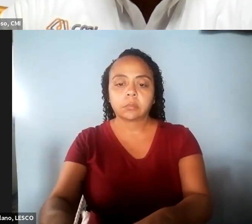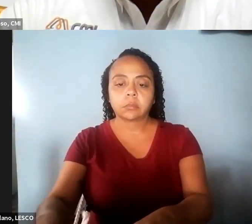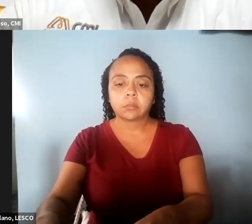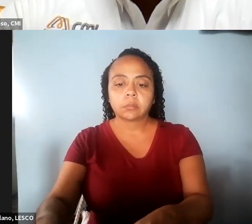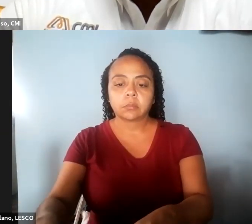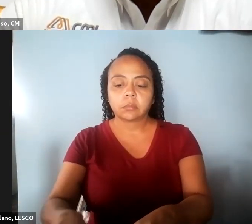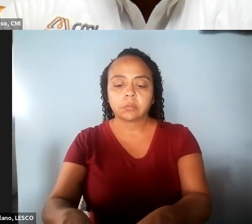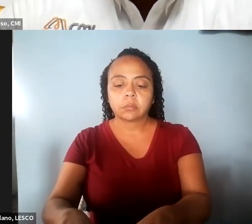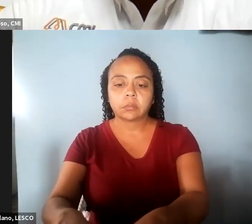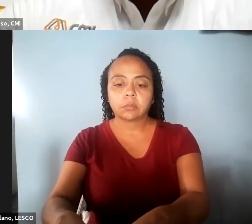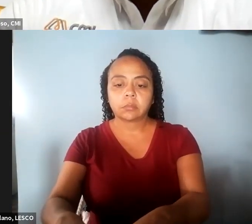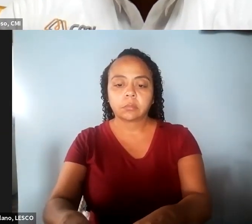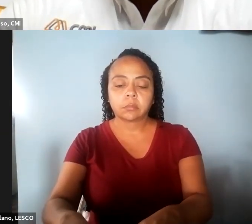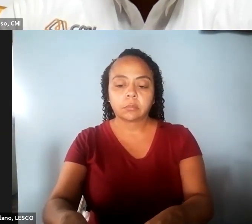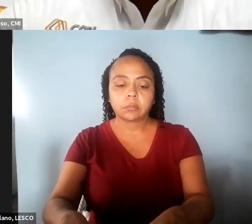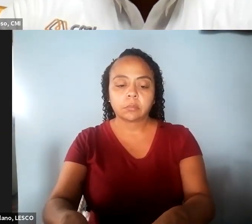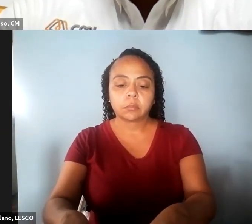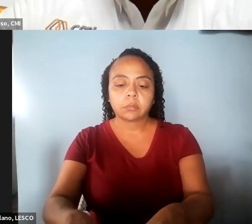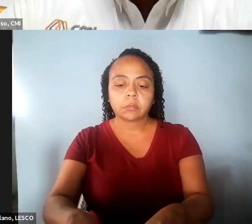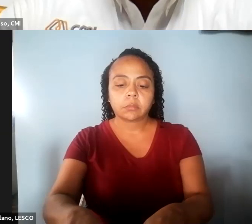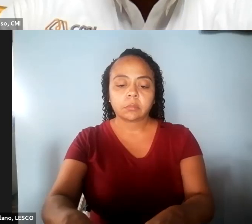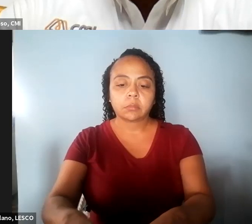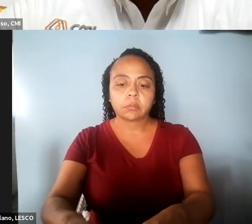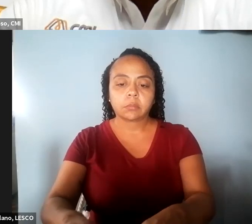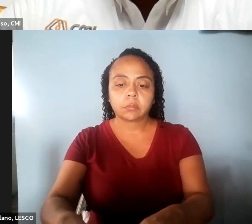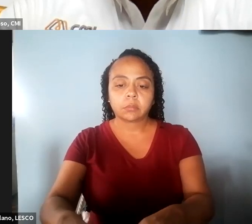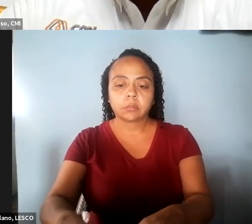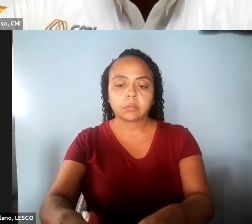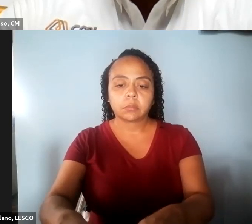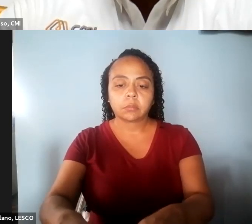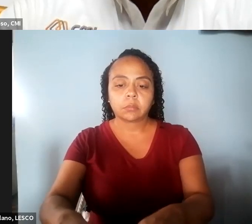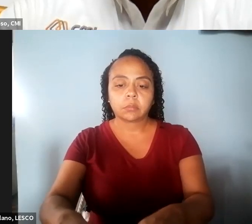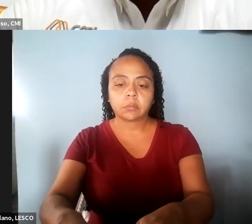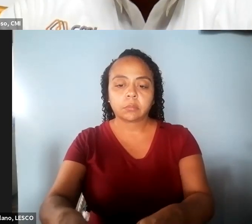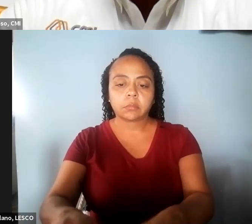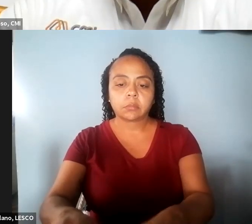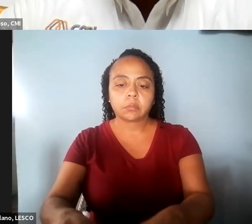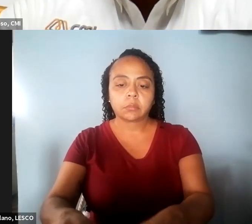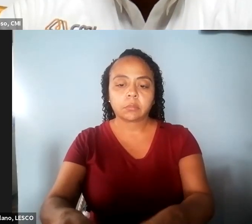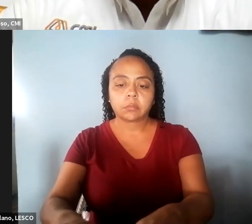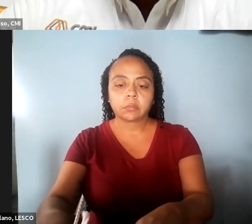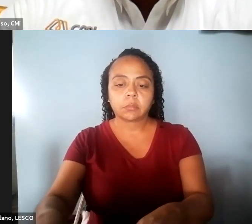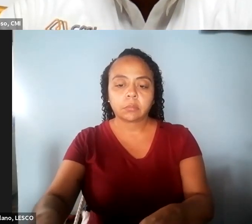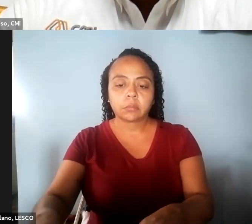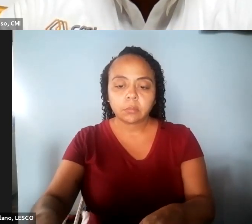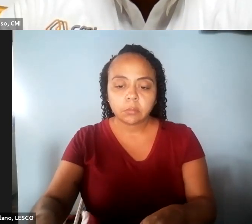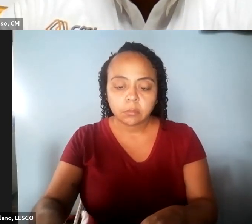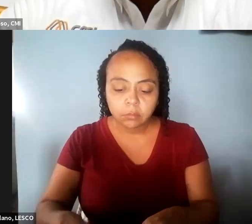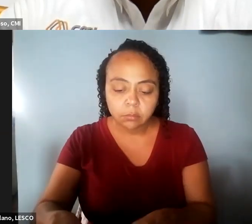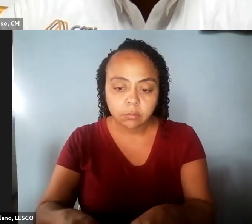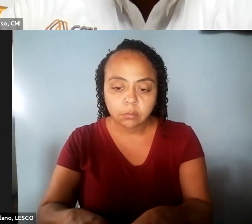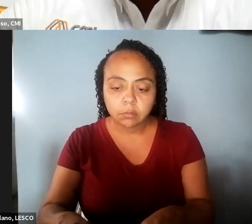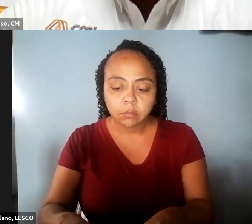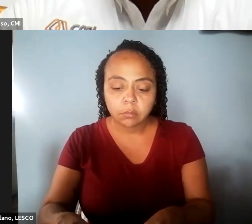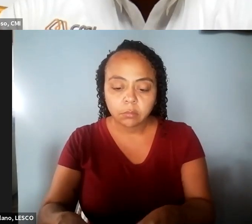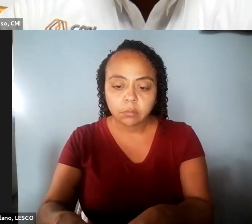se ha creado un compendio de recursos o río en día nariz y miembros de arise con herramientas